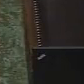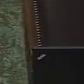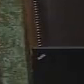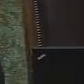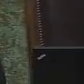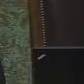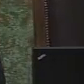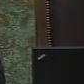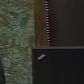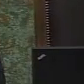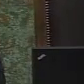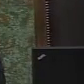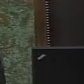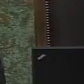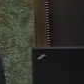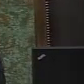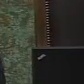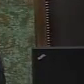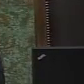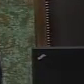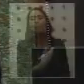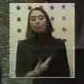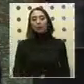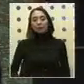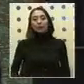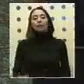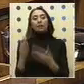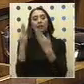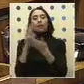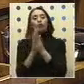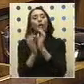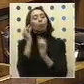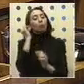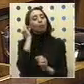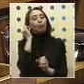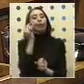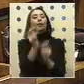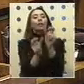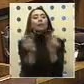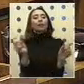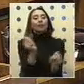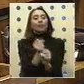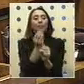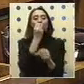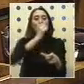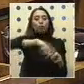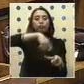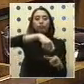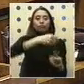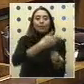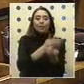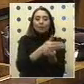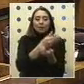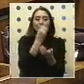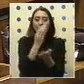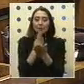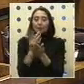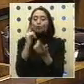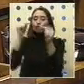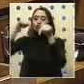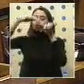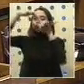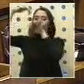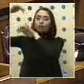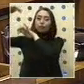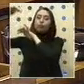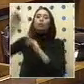Gracias, presidente. Quiero saludar a todas las manipuladoras y trabajadoras que se encuentran con nosotros el día de hoy.